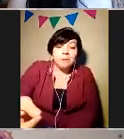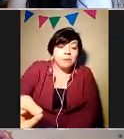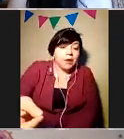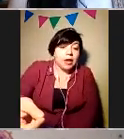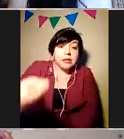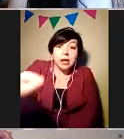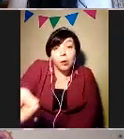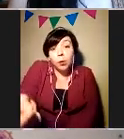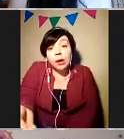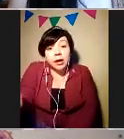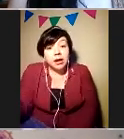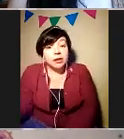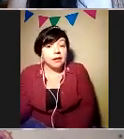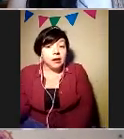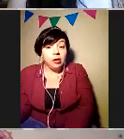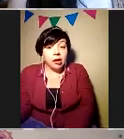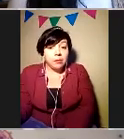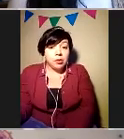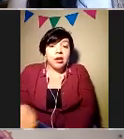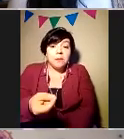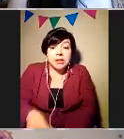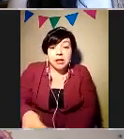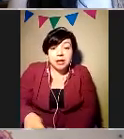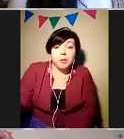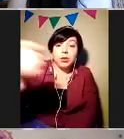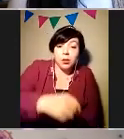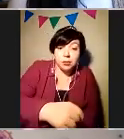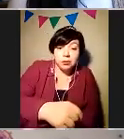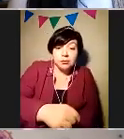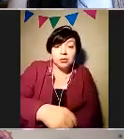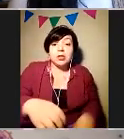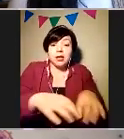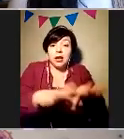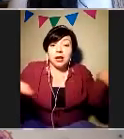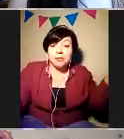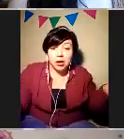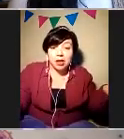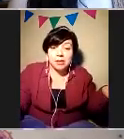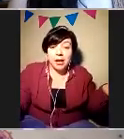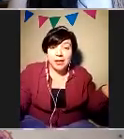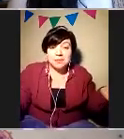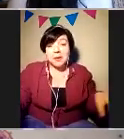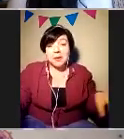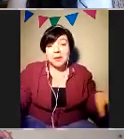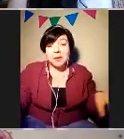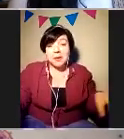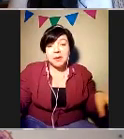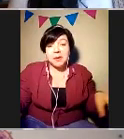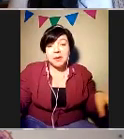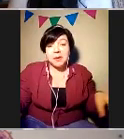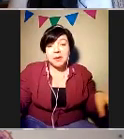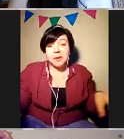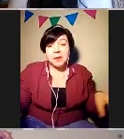recordemos que además nuestro tema de la sala cuna para las trabajadoras, porque hay empresas que tienen multirut, entonces tienen a las mujeres separadas